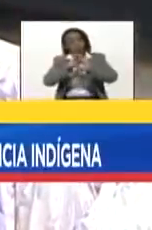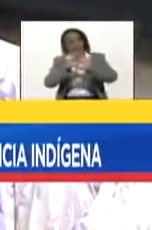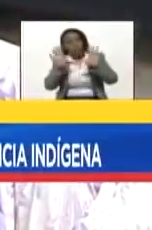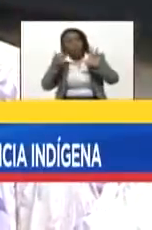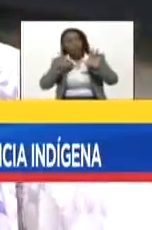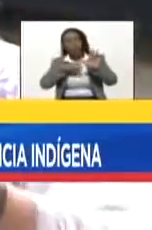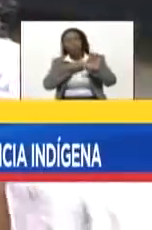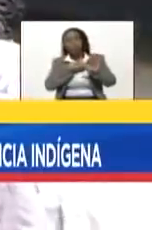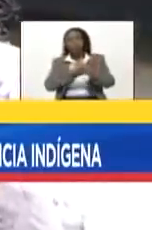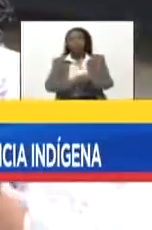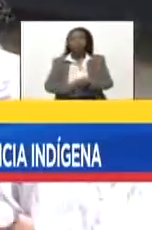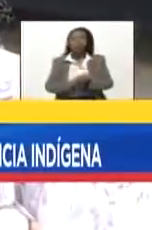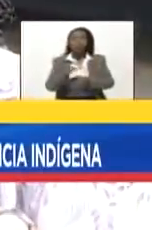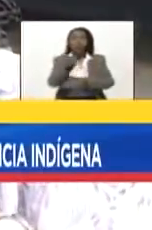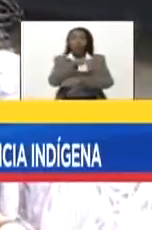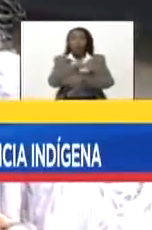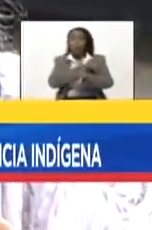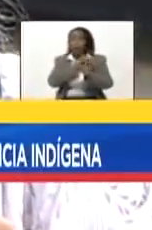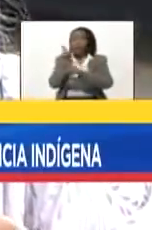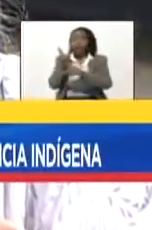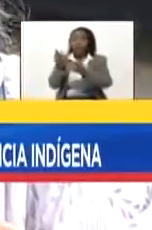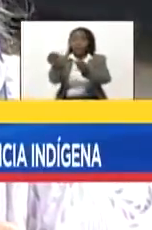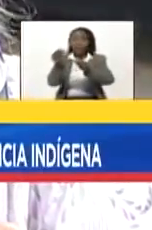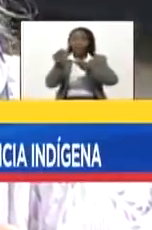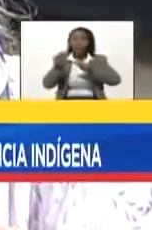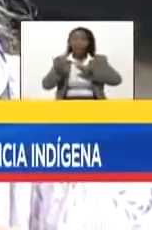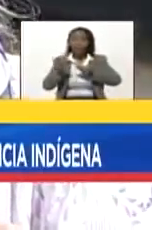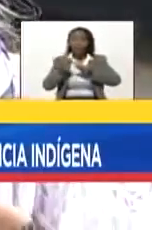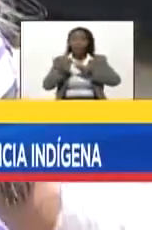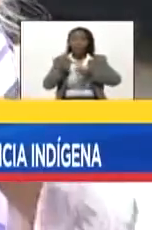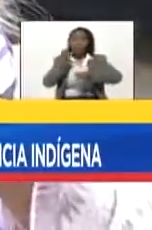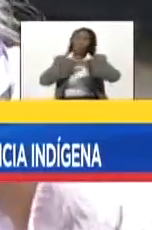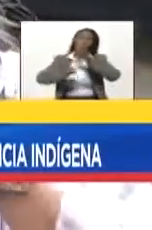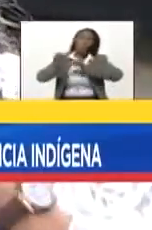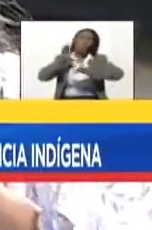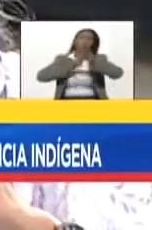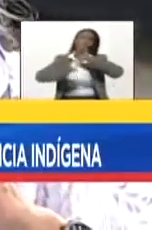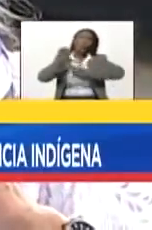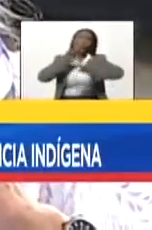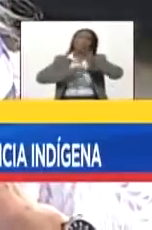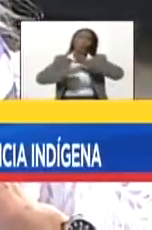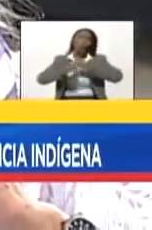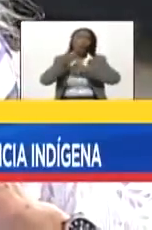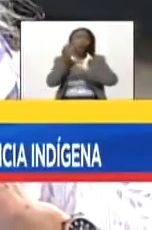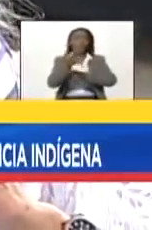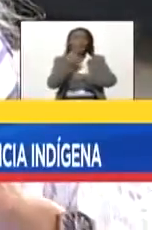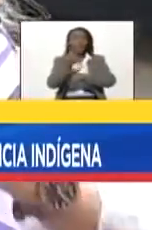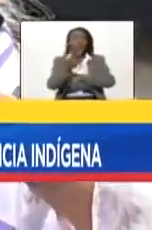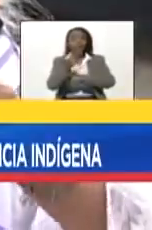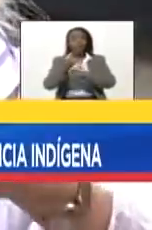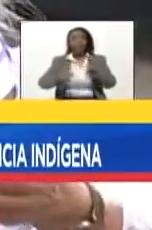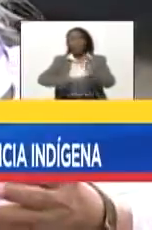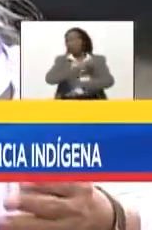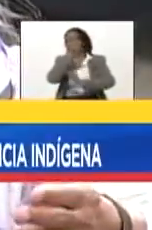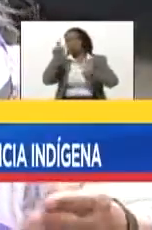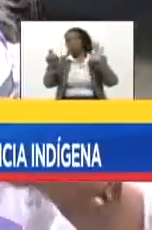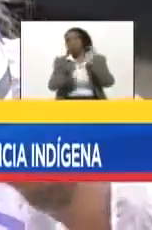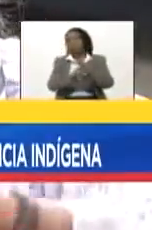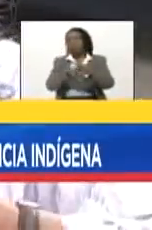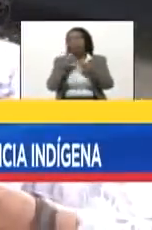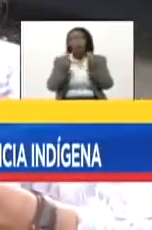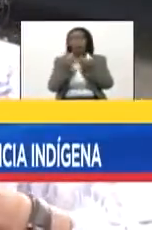nosotros, todo eso, usted ha dado una clase magistral, usted lo ha dicho todo. ¿Cómo fue